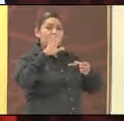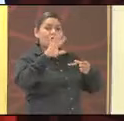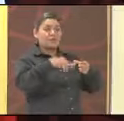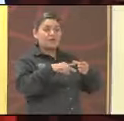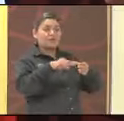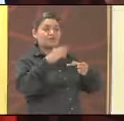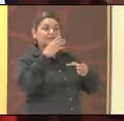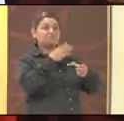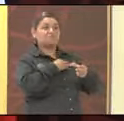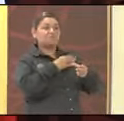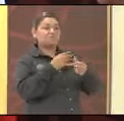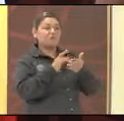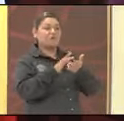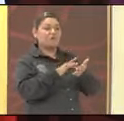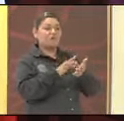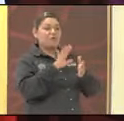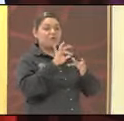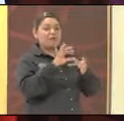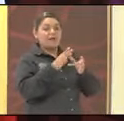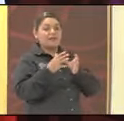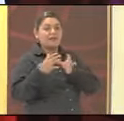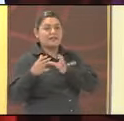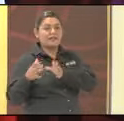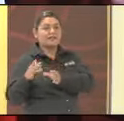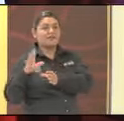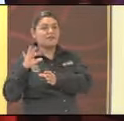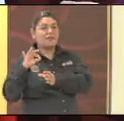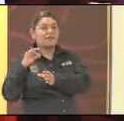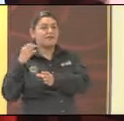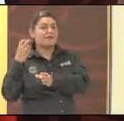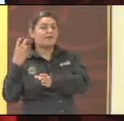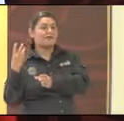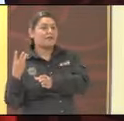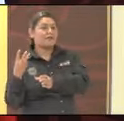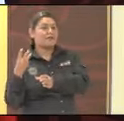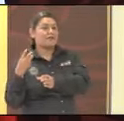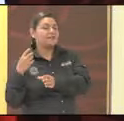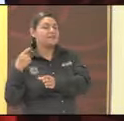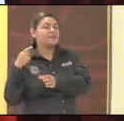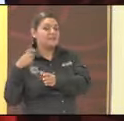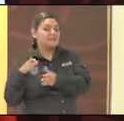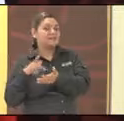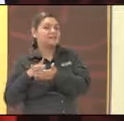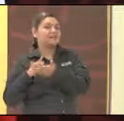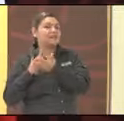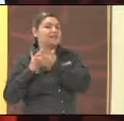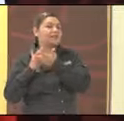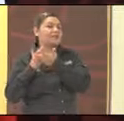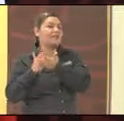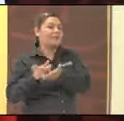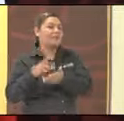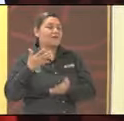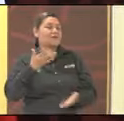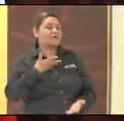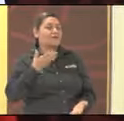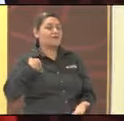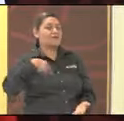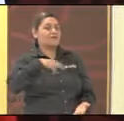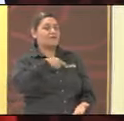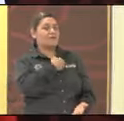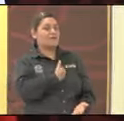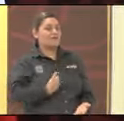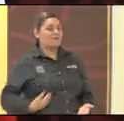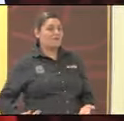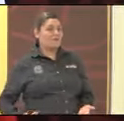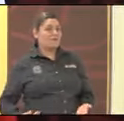beneficiadas, 43 altamirenses. Ese es el tamaño y apoyo que tenemos de nuestro presidente de la República, Andrés